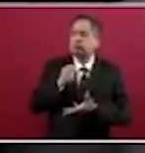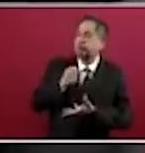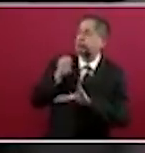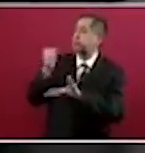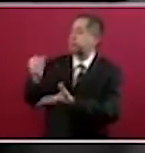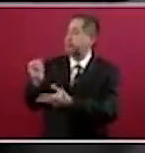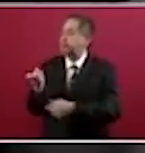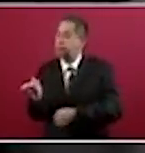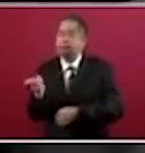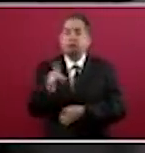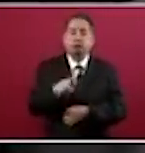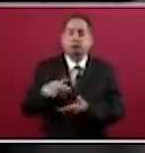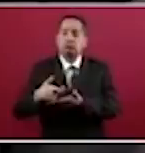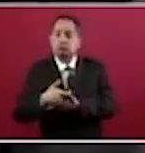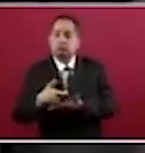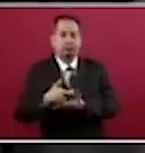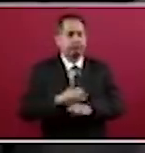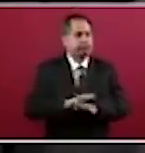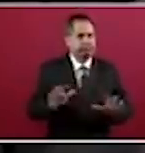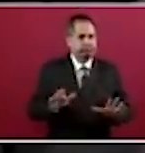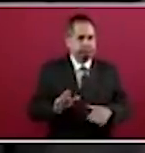recursos a